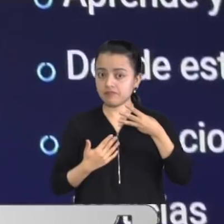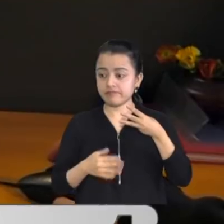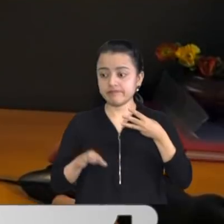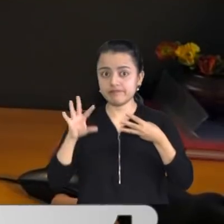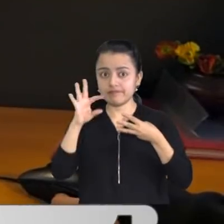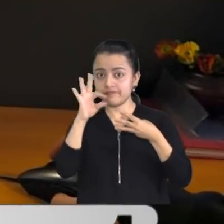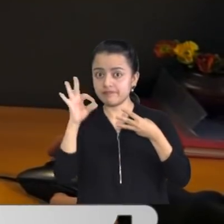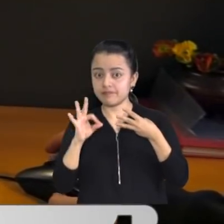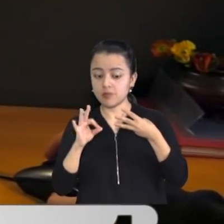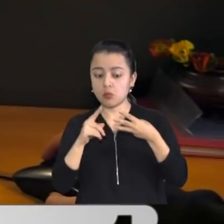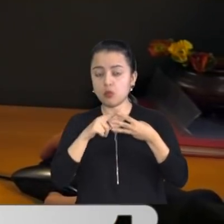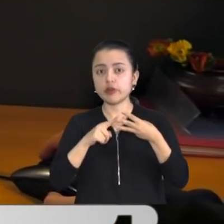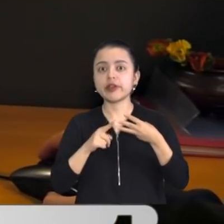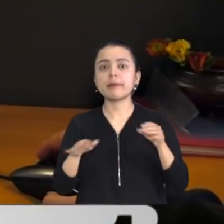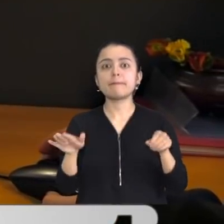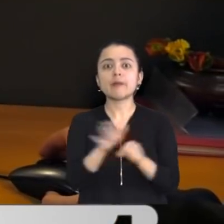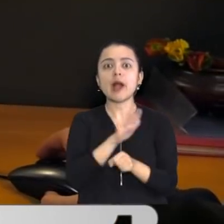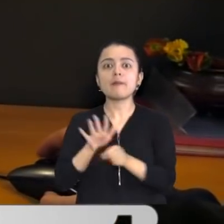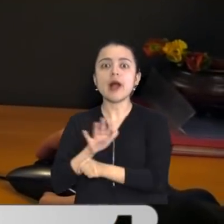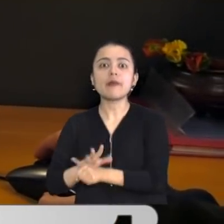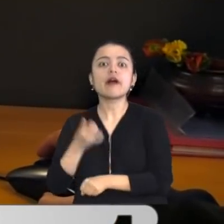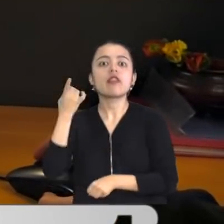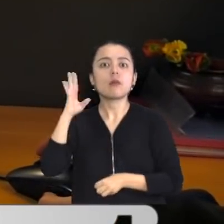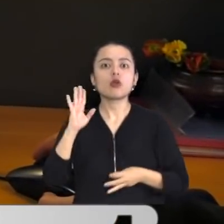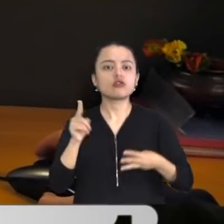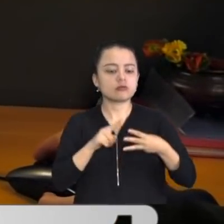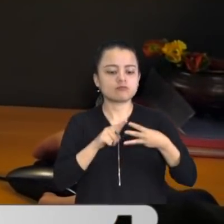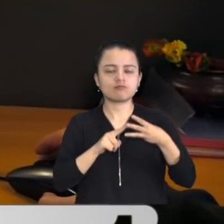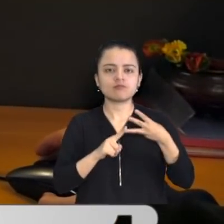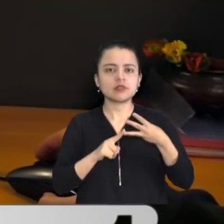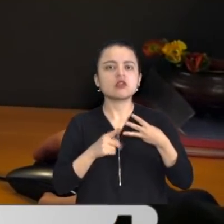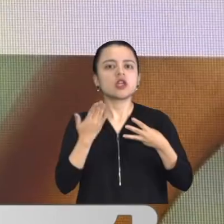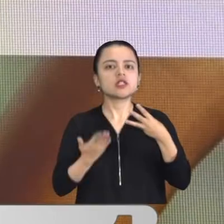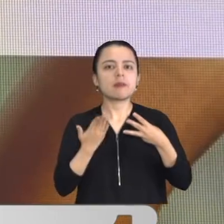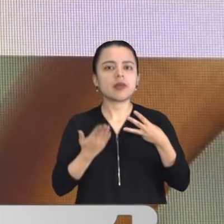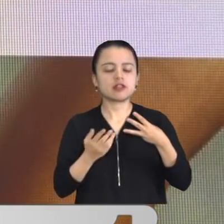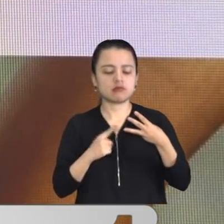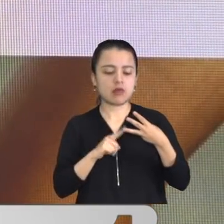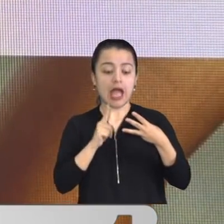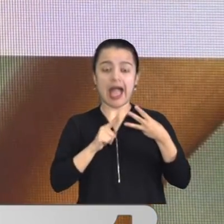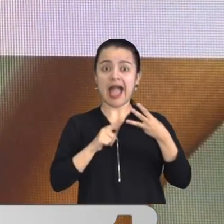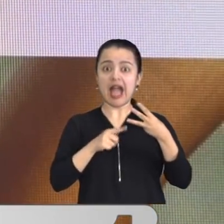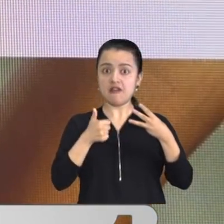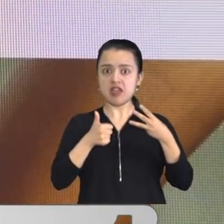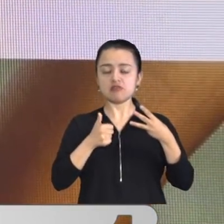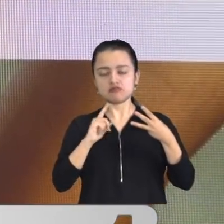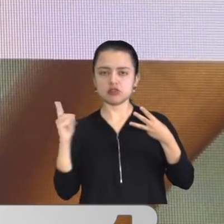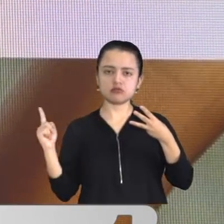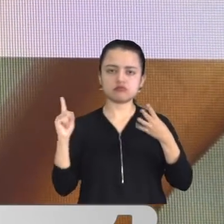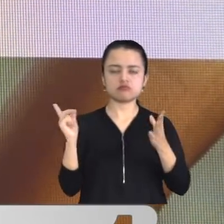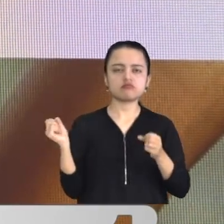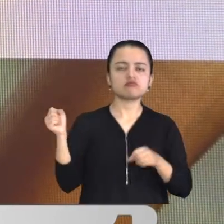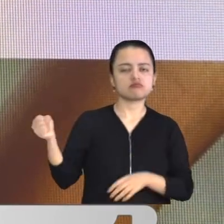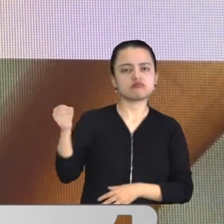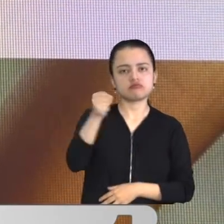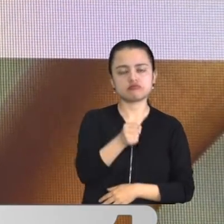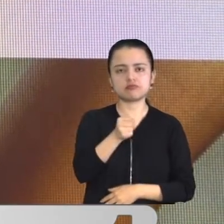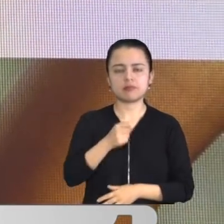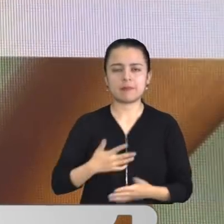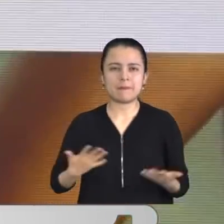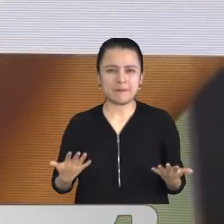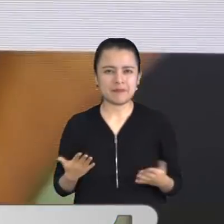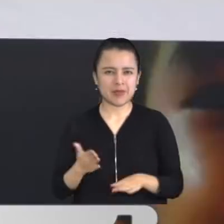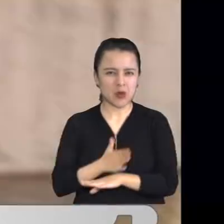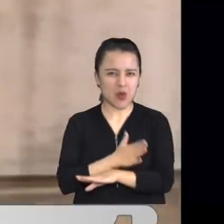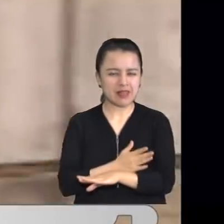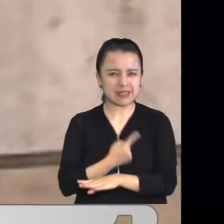pues hay cupo suficiente para que Tapia sea recluido y enfrente este proceso en su contra por corrupción. Cabe destacar además, Luisa, como lo